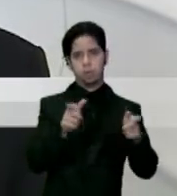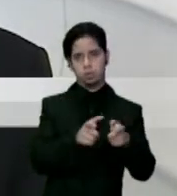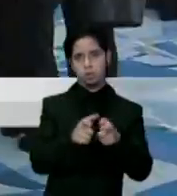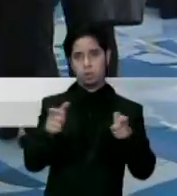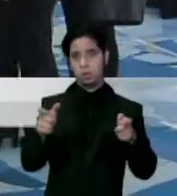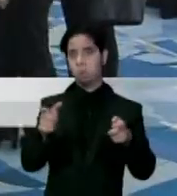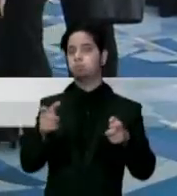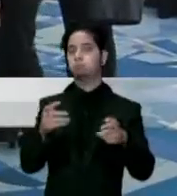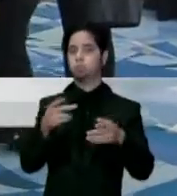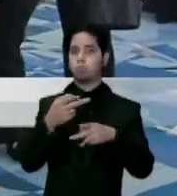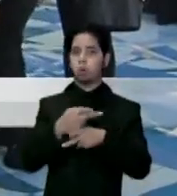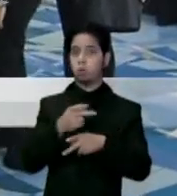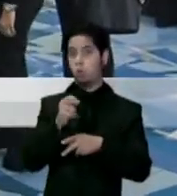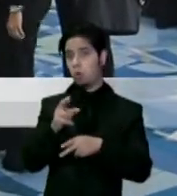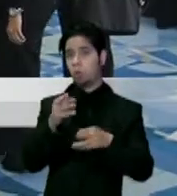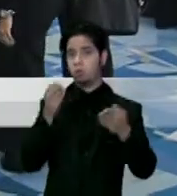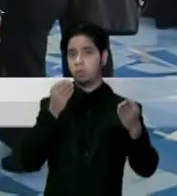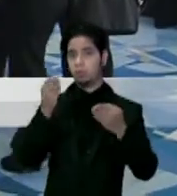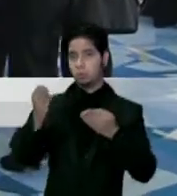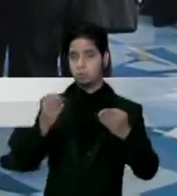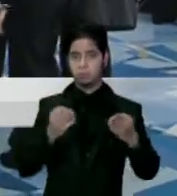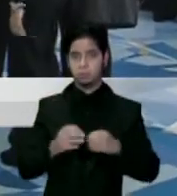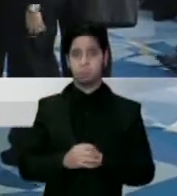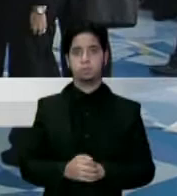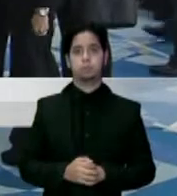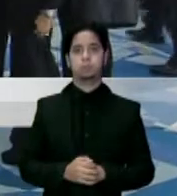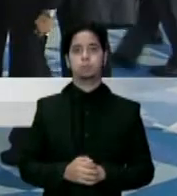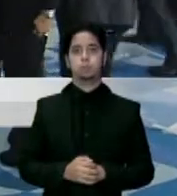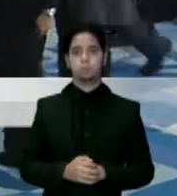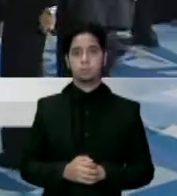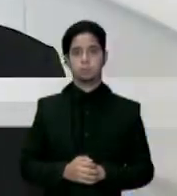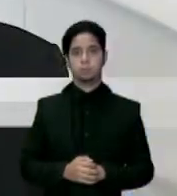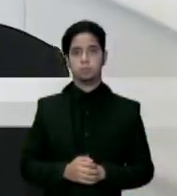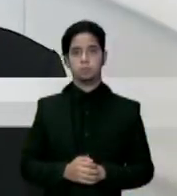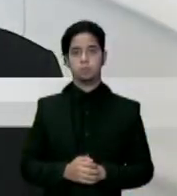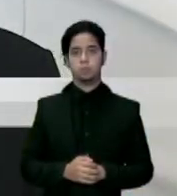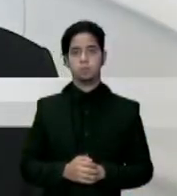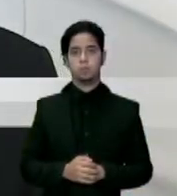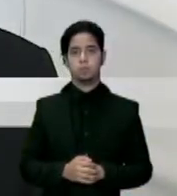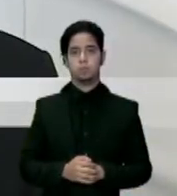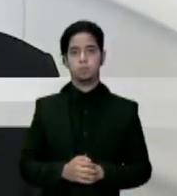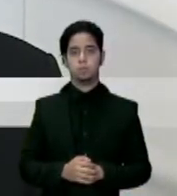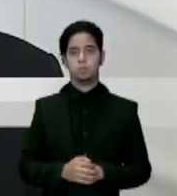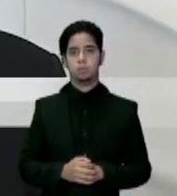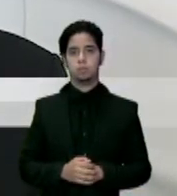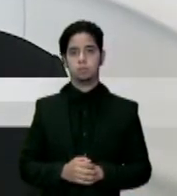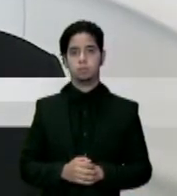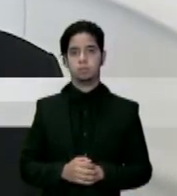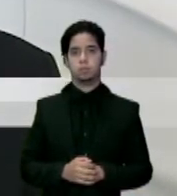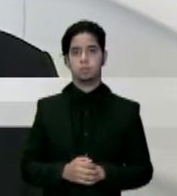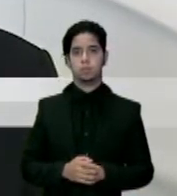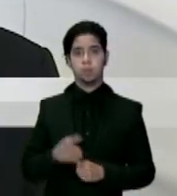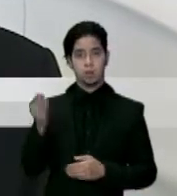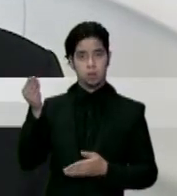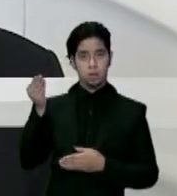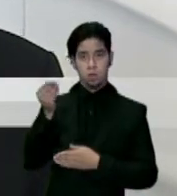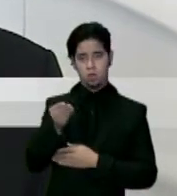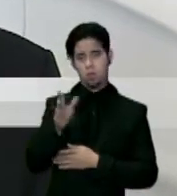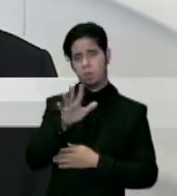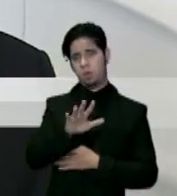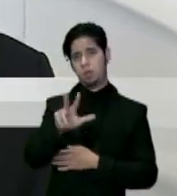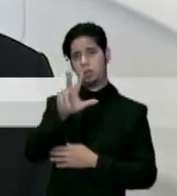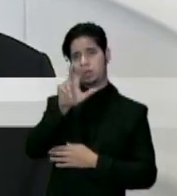y servicios. Otros fondos fueron destinados a la Compañía de Comercio y Exportación. Se le ha otorgado una subvención federal de cerca